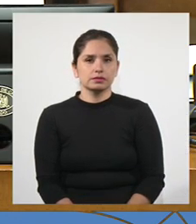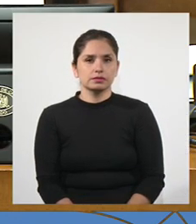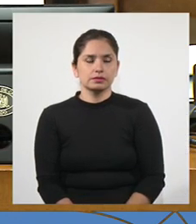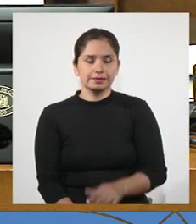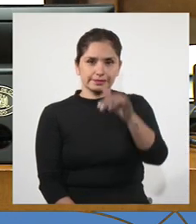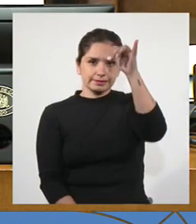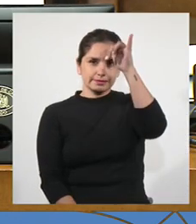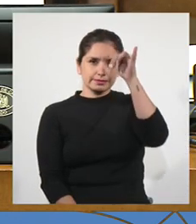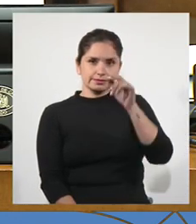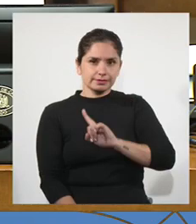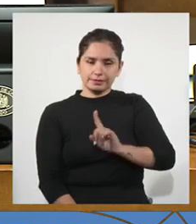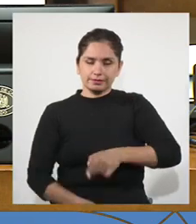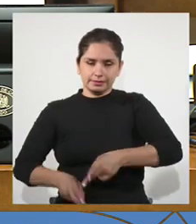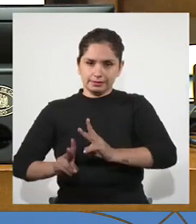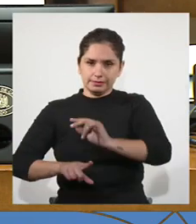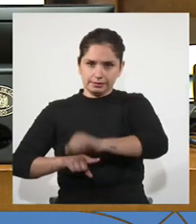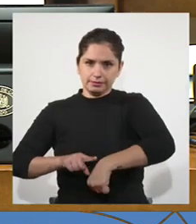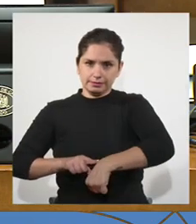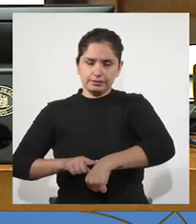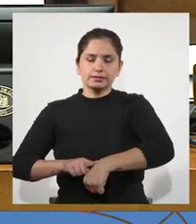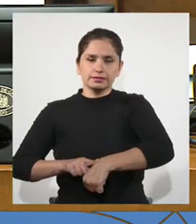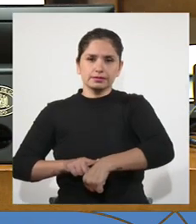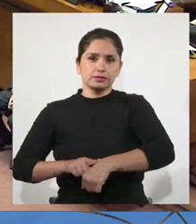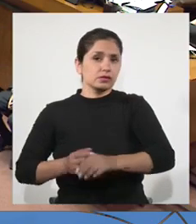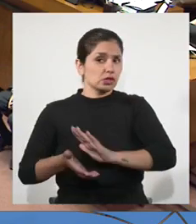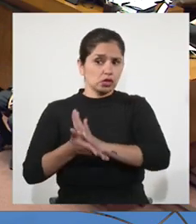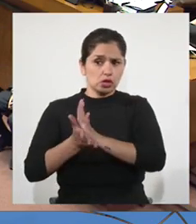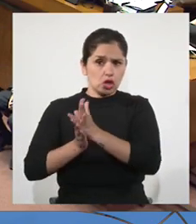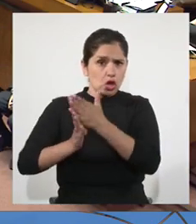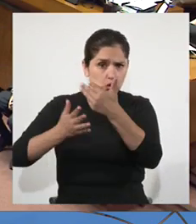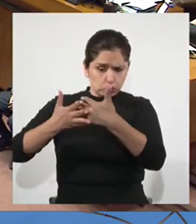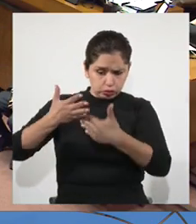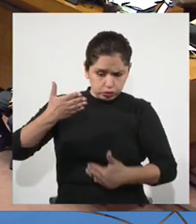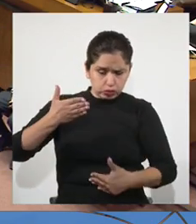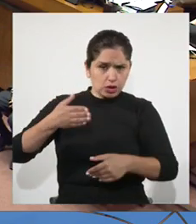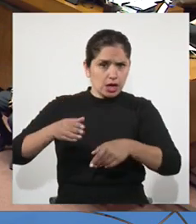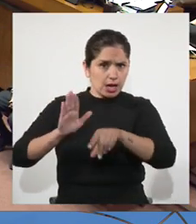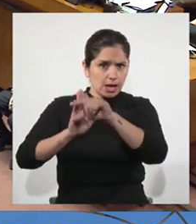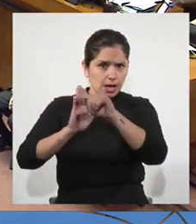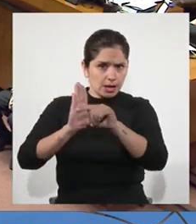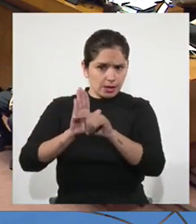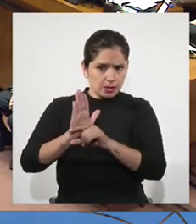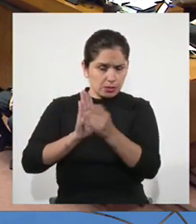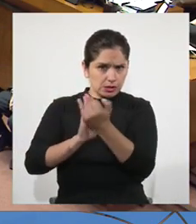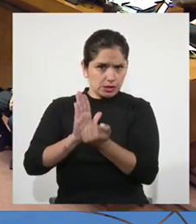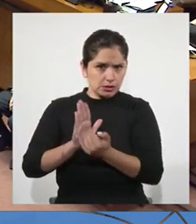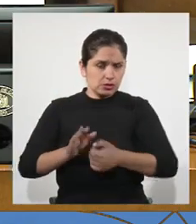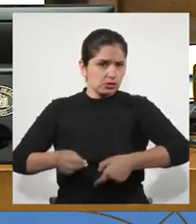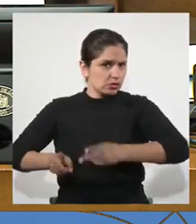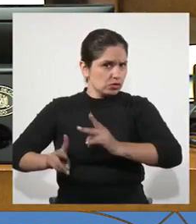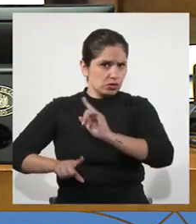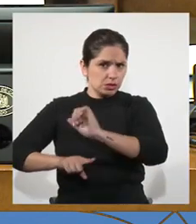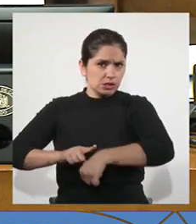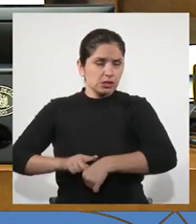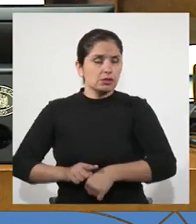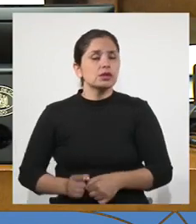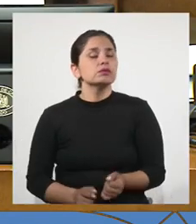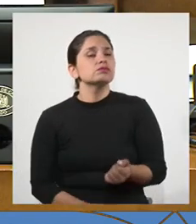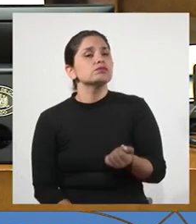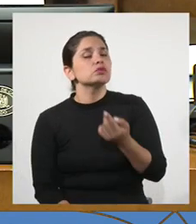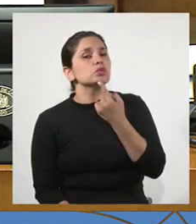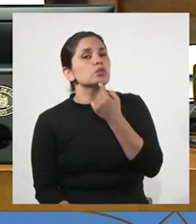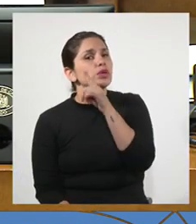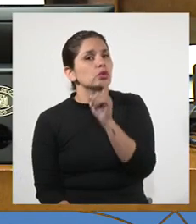Perdón, esta es inadmisibilidad. Sí, claro. Sí. Son todas inadmisibles. Sí. ¿Usted, senador Navarro, va a insistir o la va a retirar?